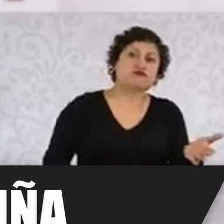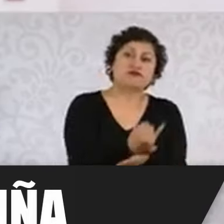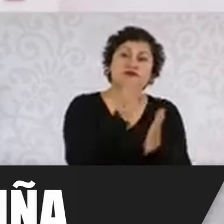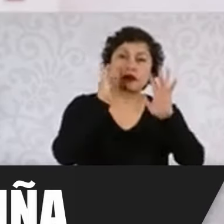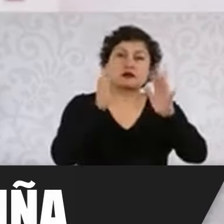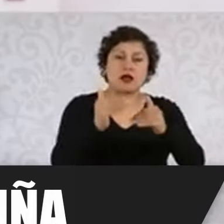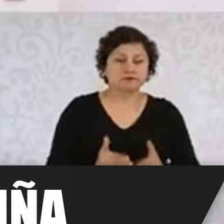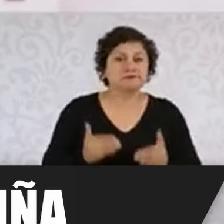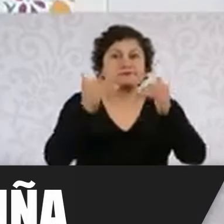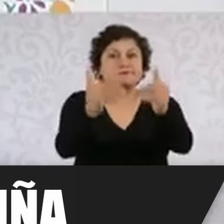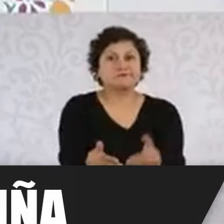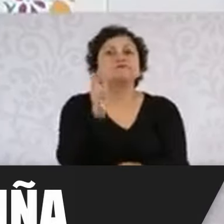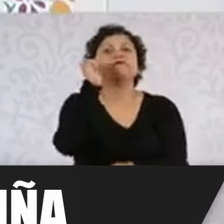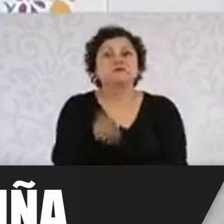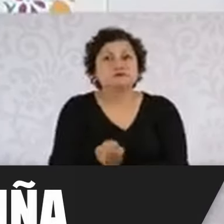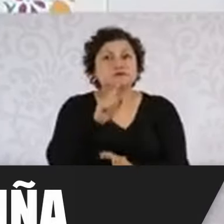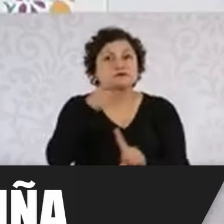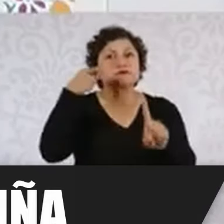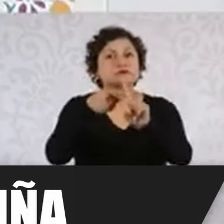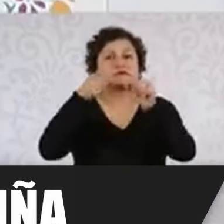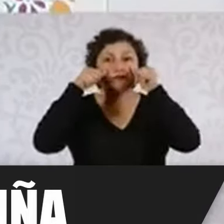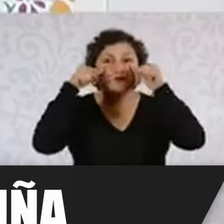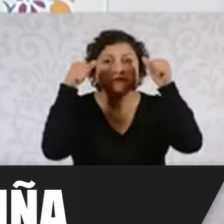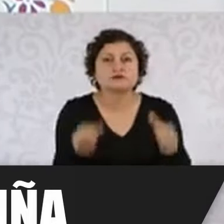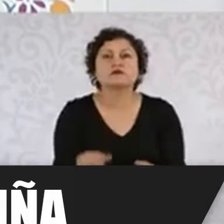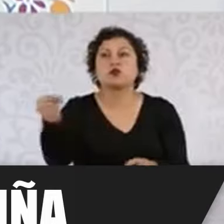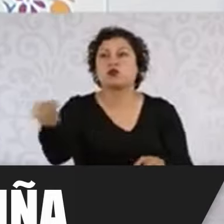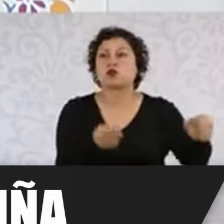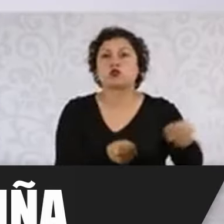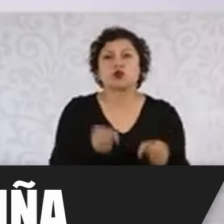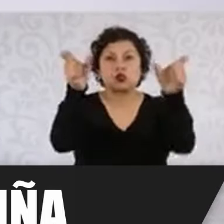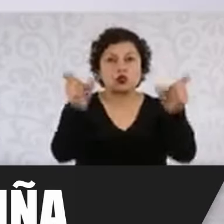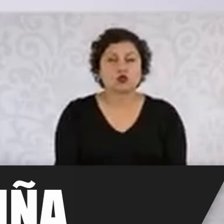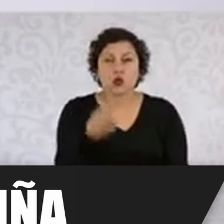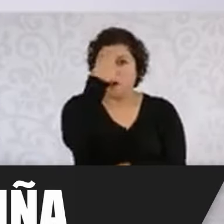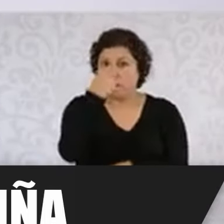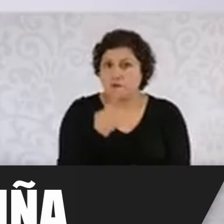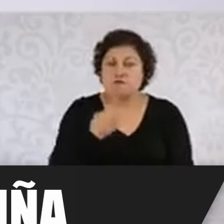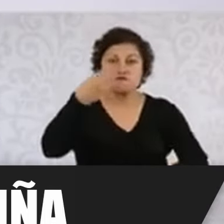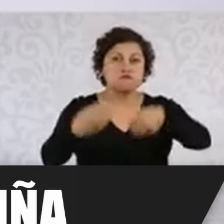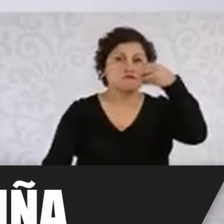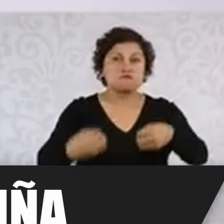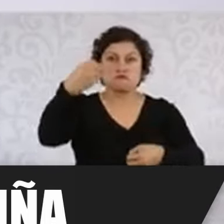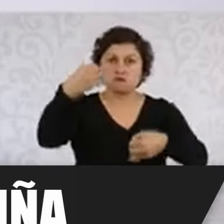que es garantizar que haya buenos jueces, que haya buenos magistrados, magistradas, ministros,